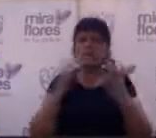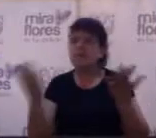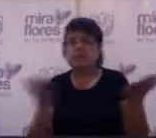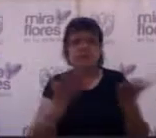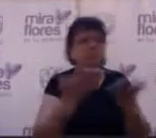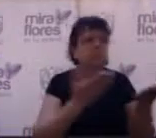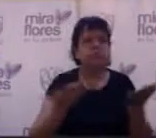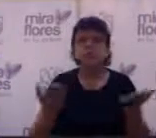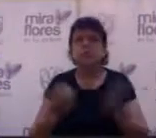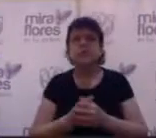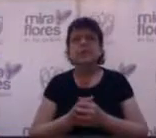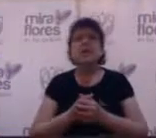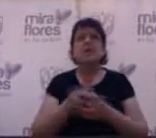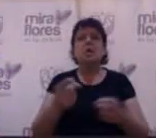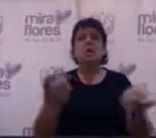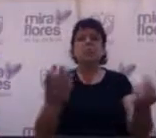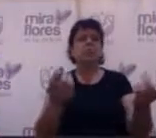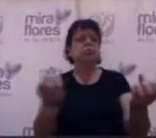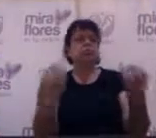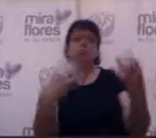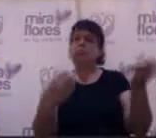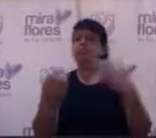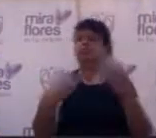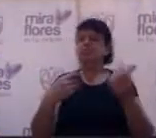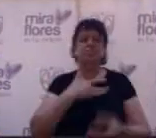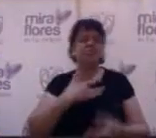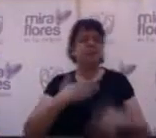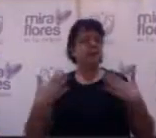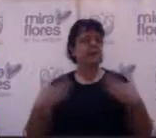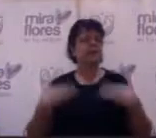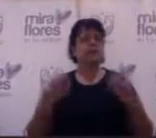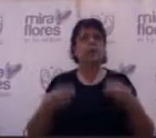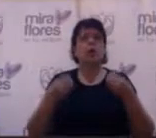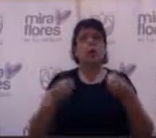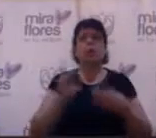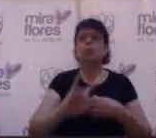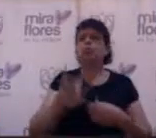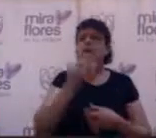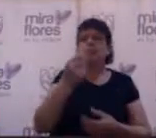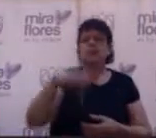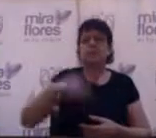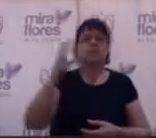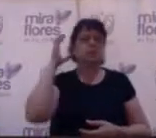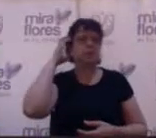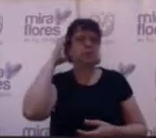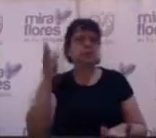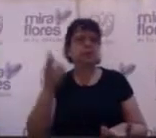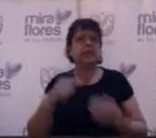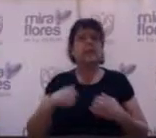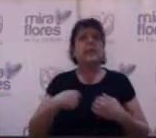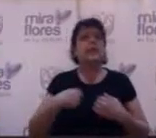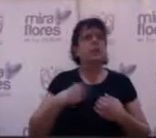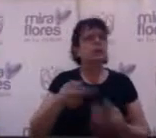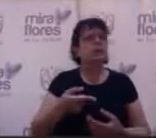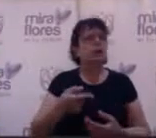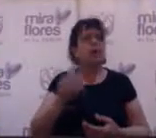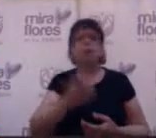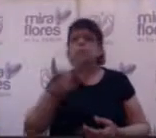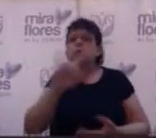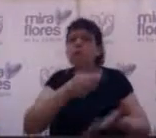estaba gastando los recursos de la municipalidad. Sentían a su vez que este gasto era un gasto adecuado, que era un